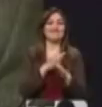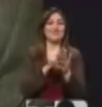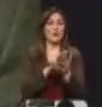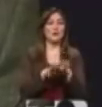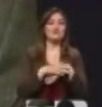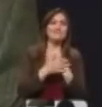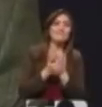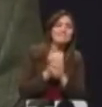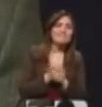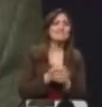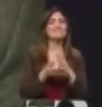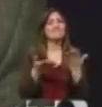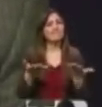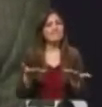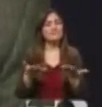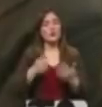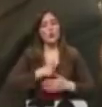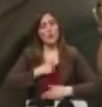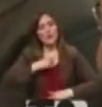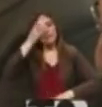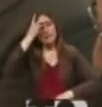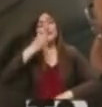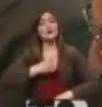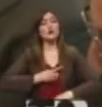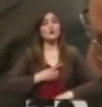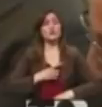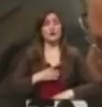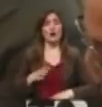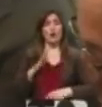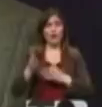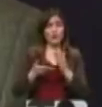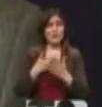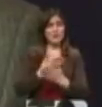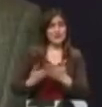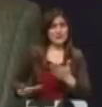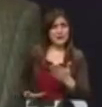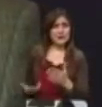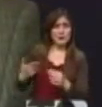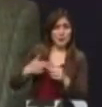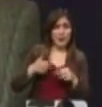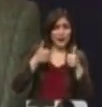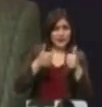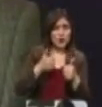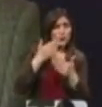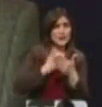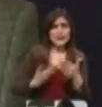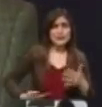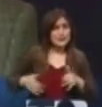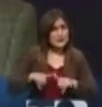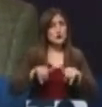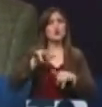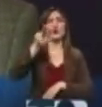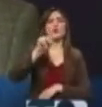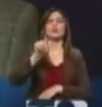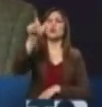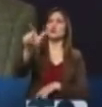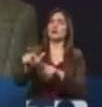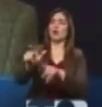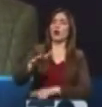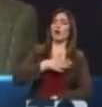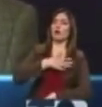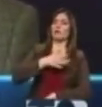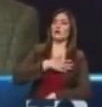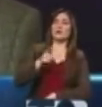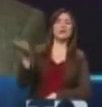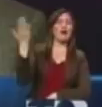su intervención para ratificar su posición frente a la reelección indefinida. Que aquella persona en la cual nosotros habíamos confiado,